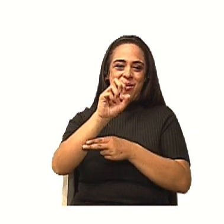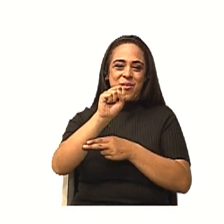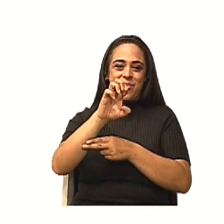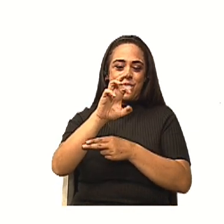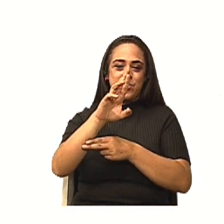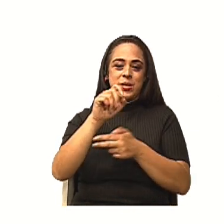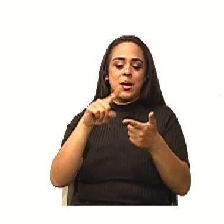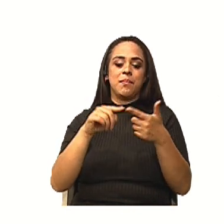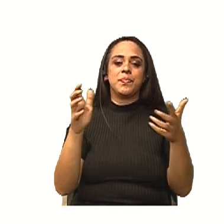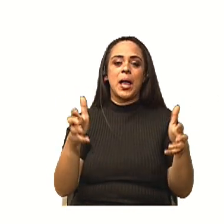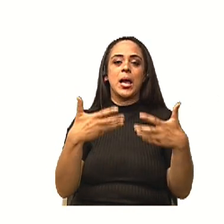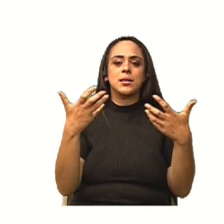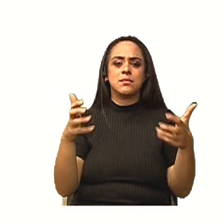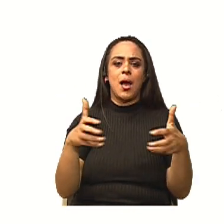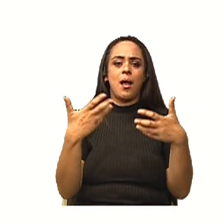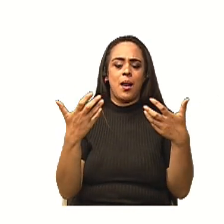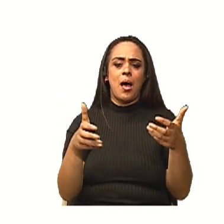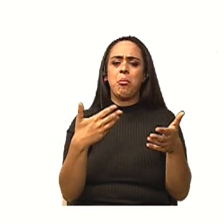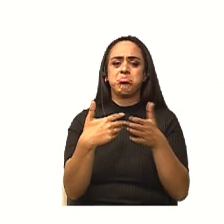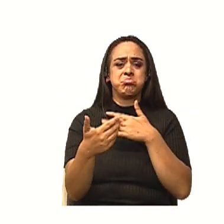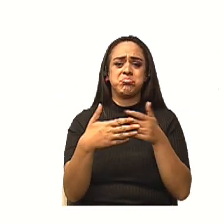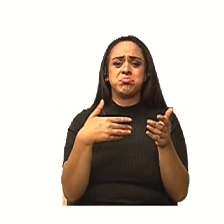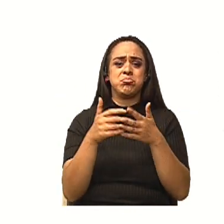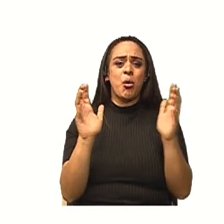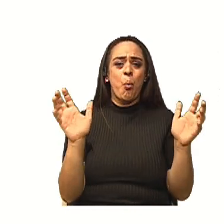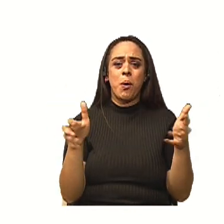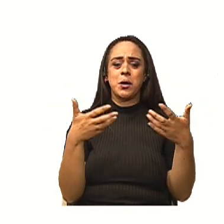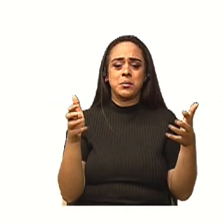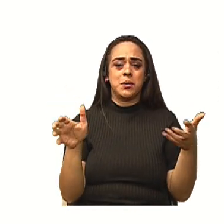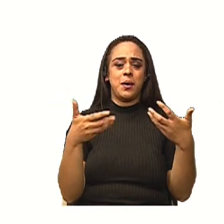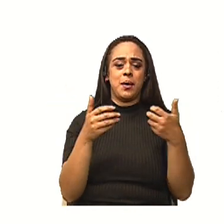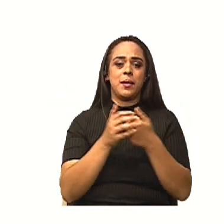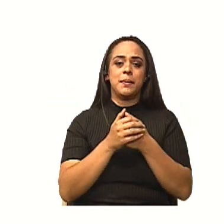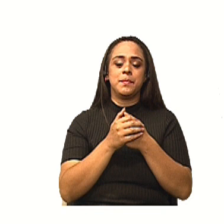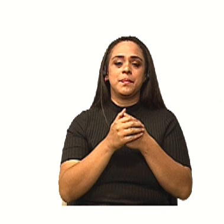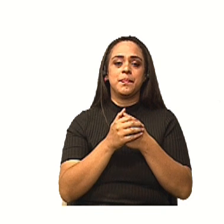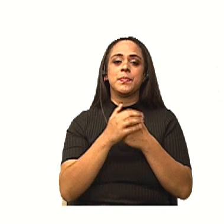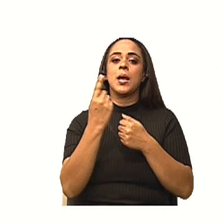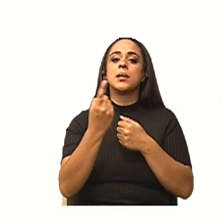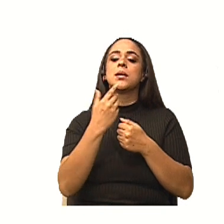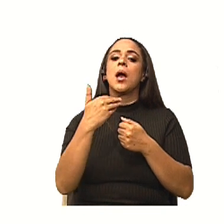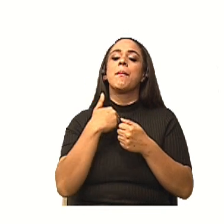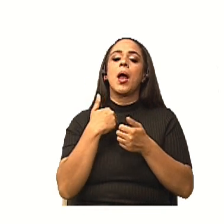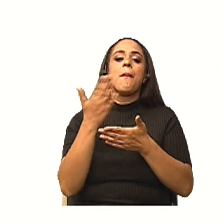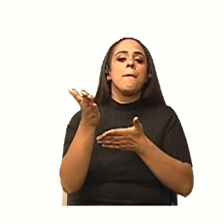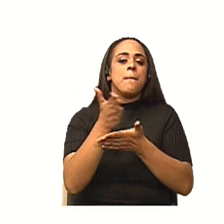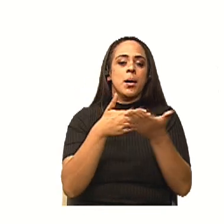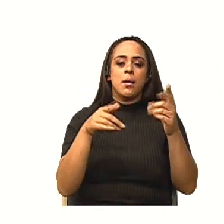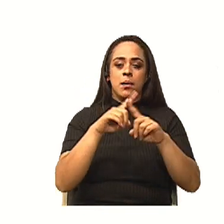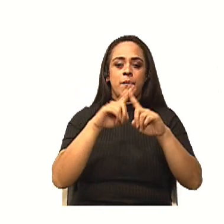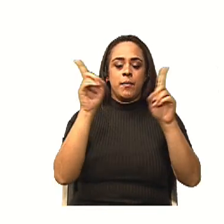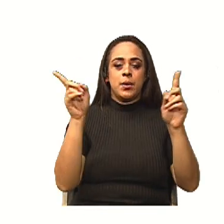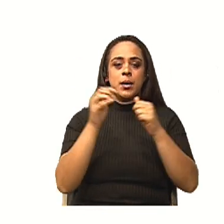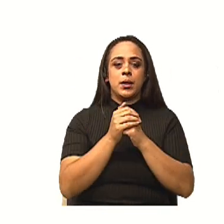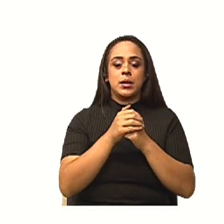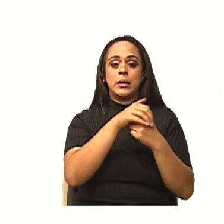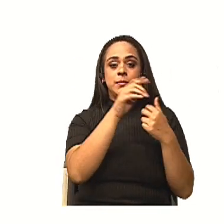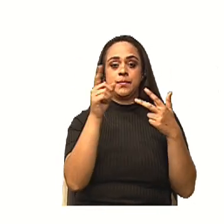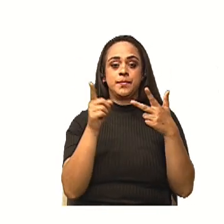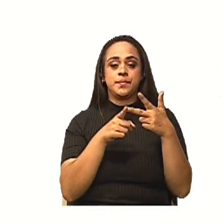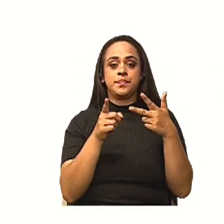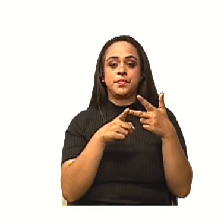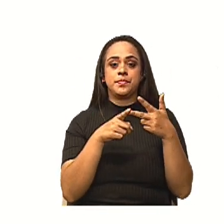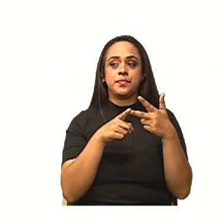las ensaladas. ¿Cuál ensalada? Cualquier tipo de ensalada. Siempre tienen partes diferentes. Otro ejemplo